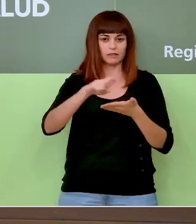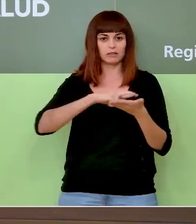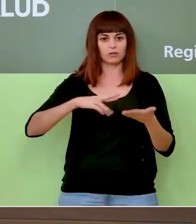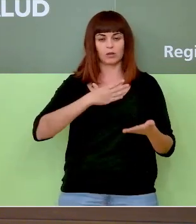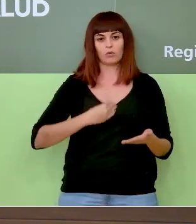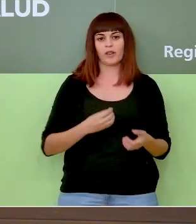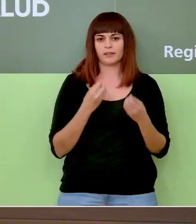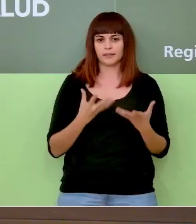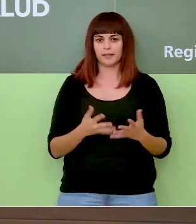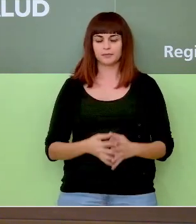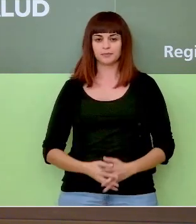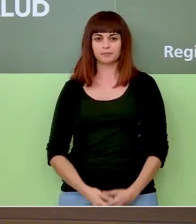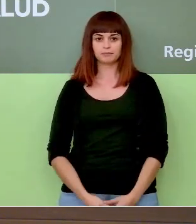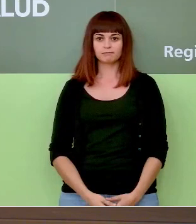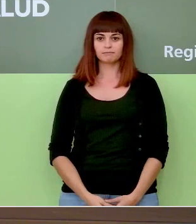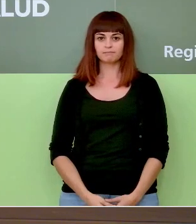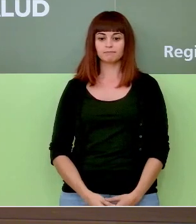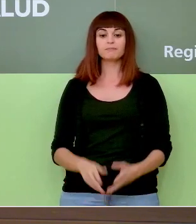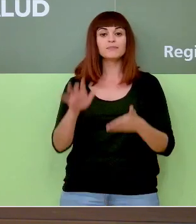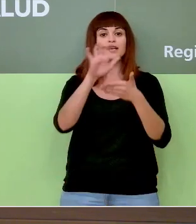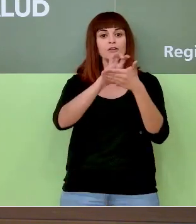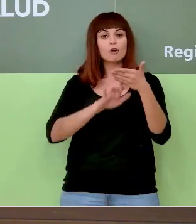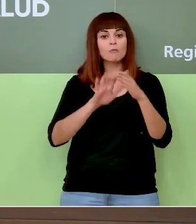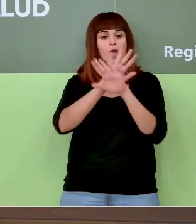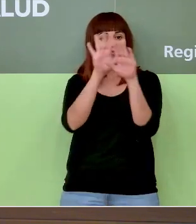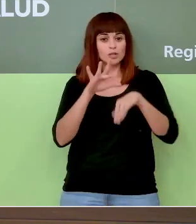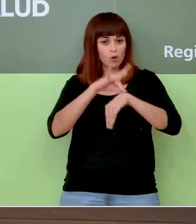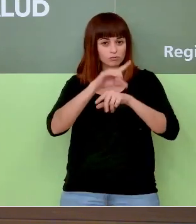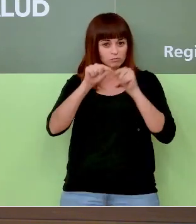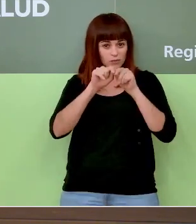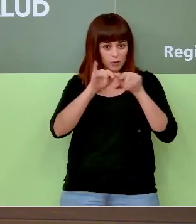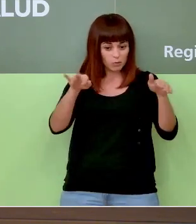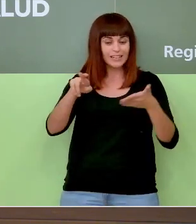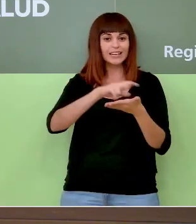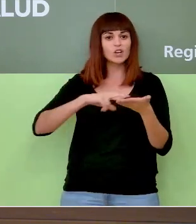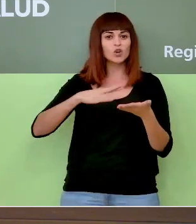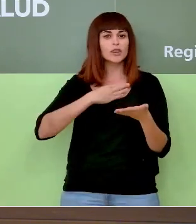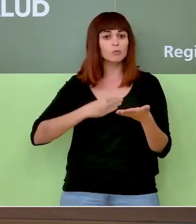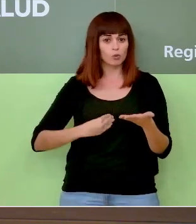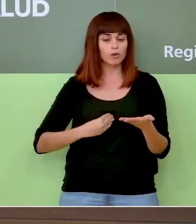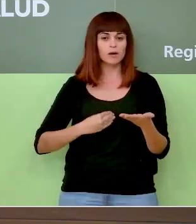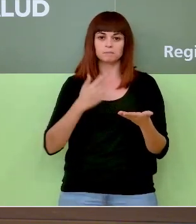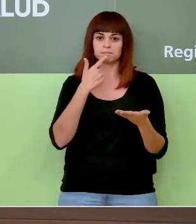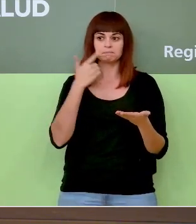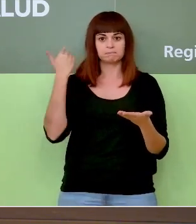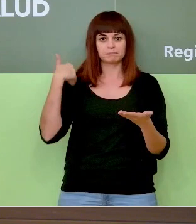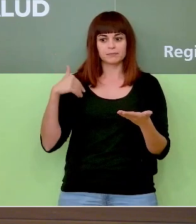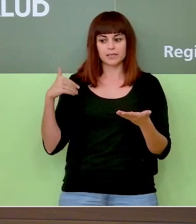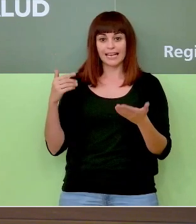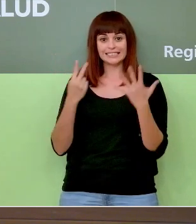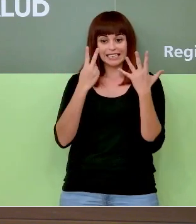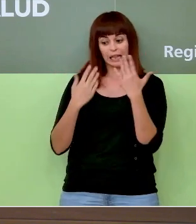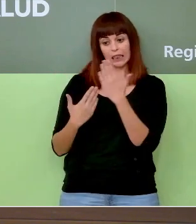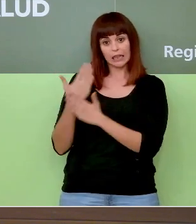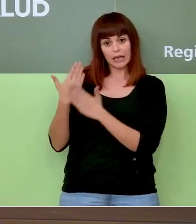Murcia. Según el último informe epidemiológico publicado, la región de Murcia registra una tasa de incidencia acumulada en los últimos 7